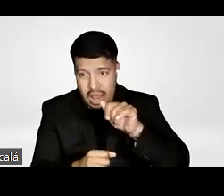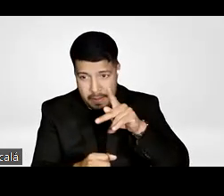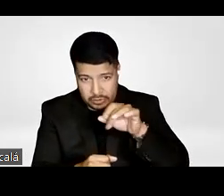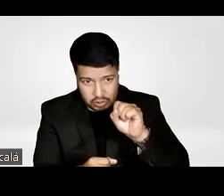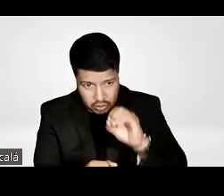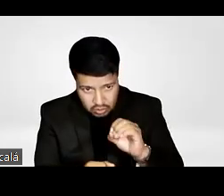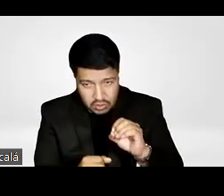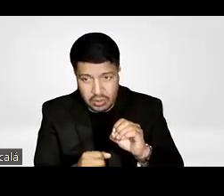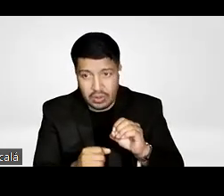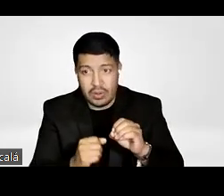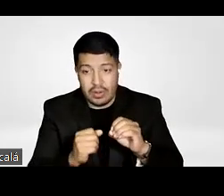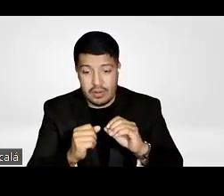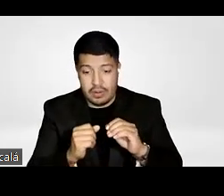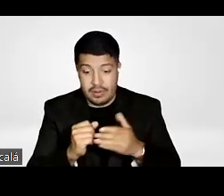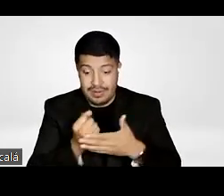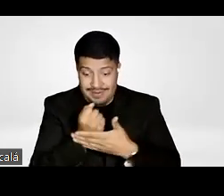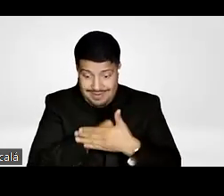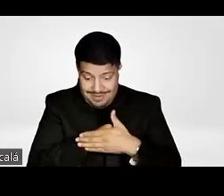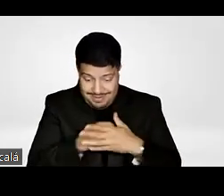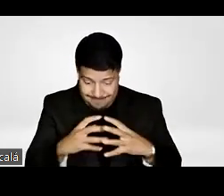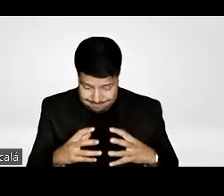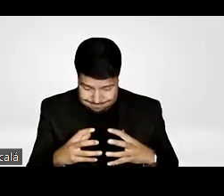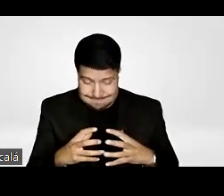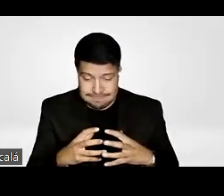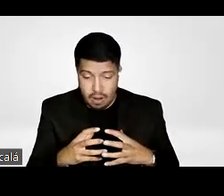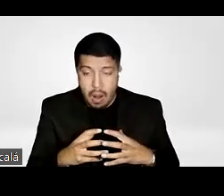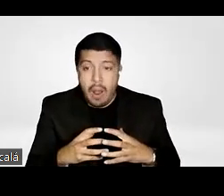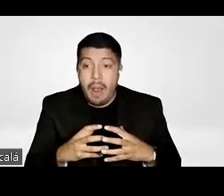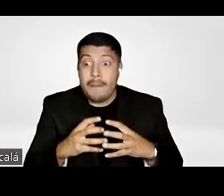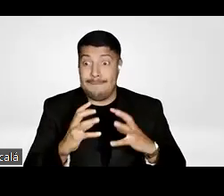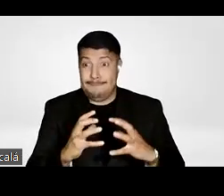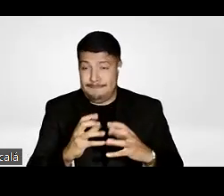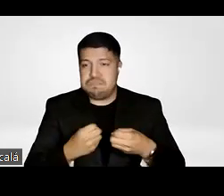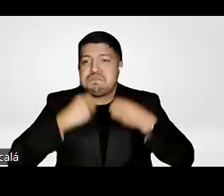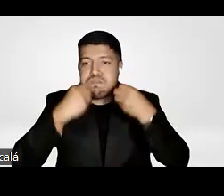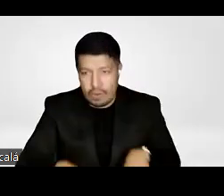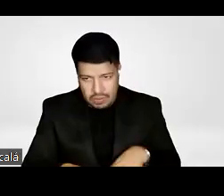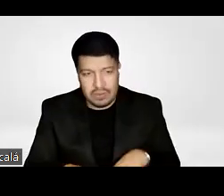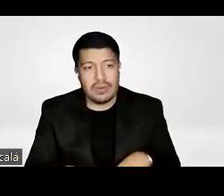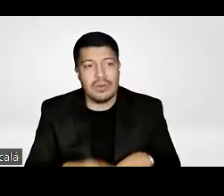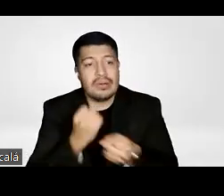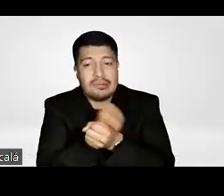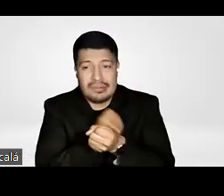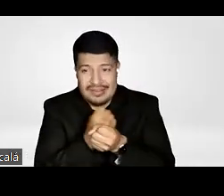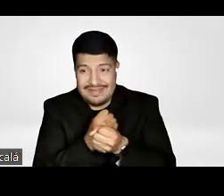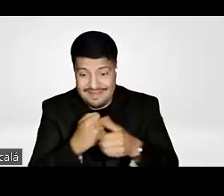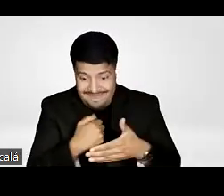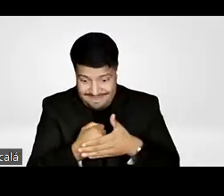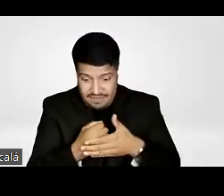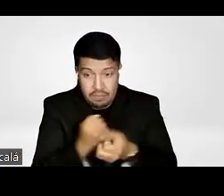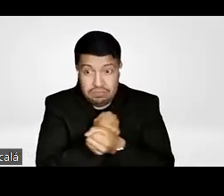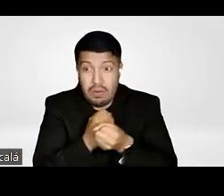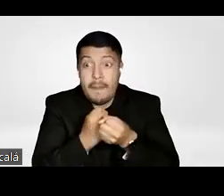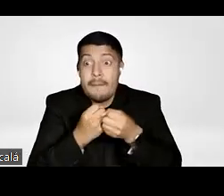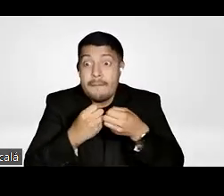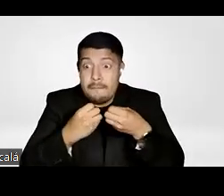placenta, la ruptura uterina, sangrados o asfixias durante el parto. Y nos vamos finalmente con los factores